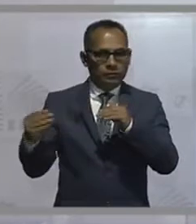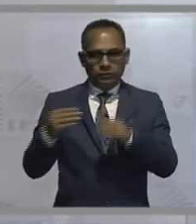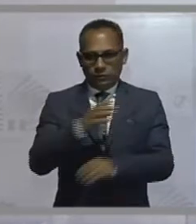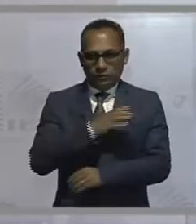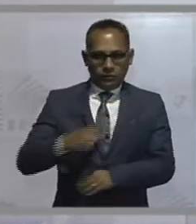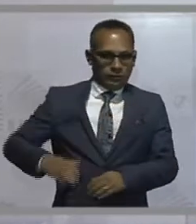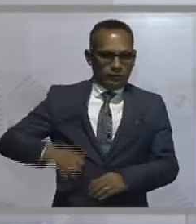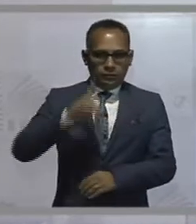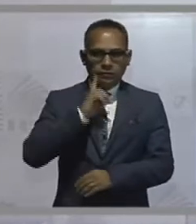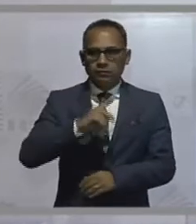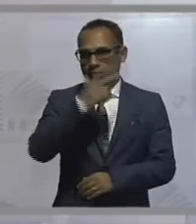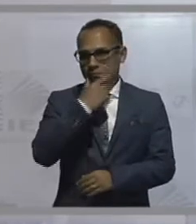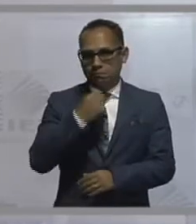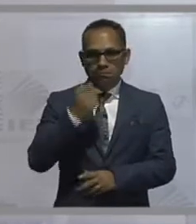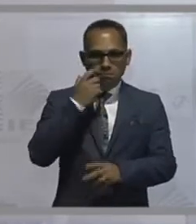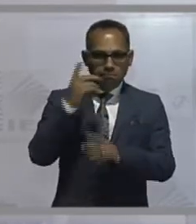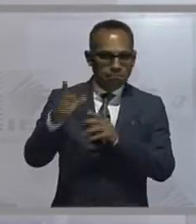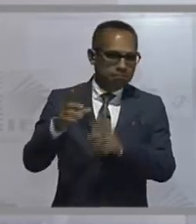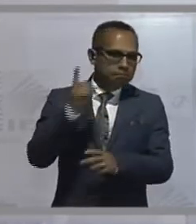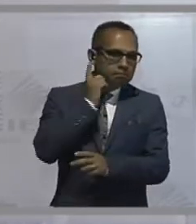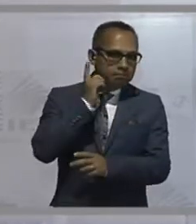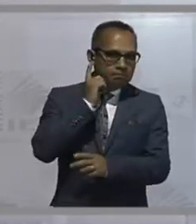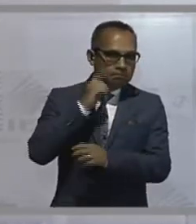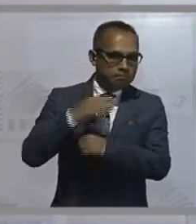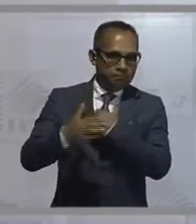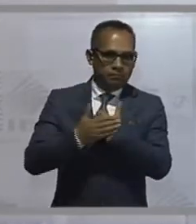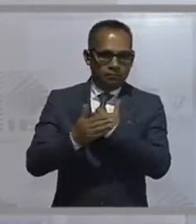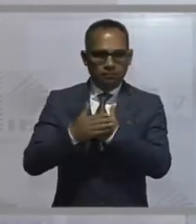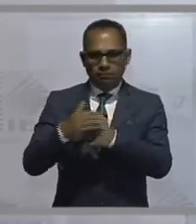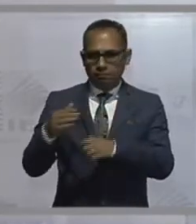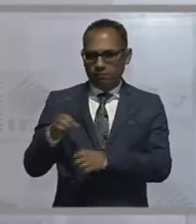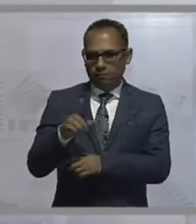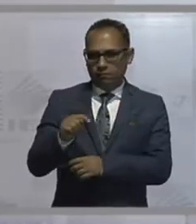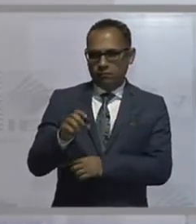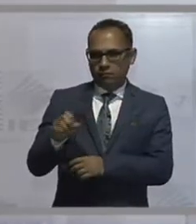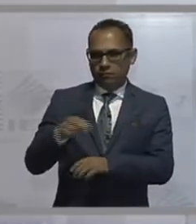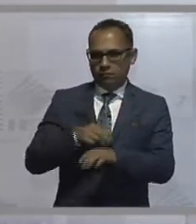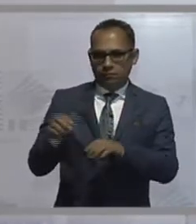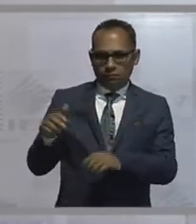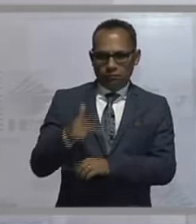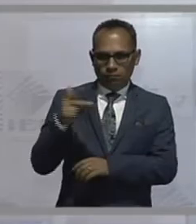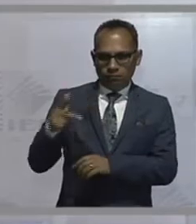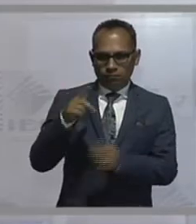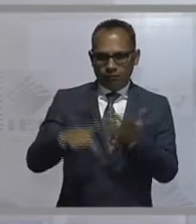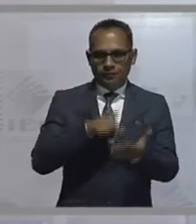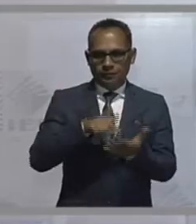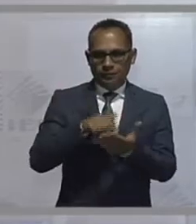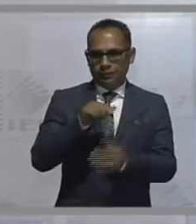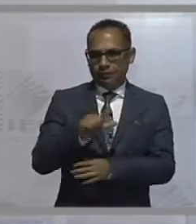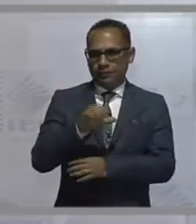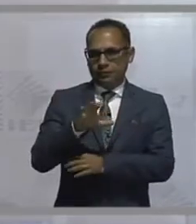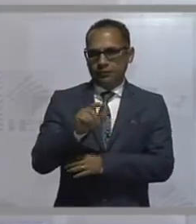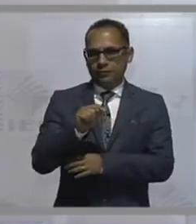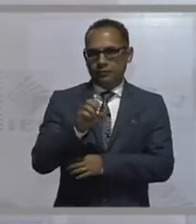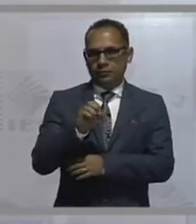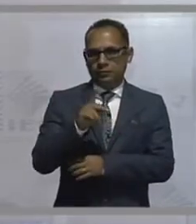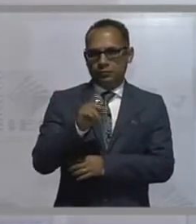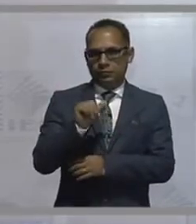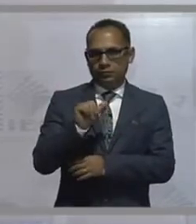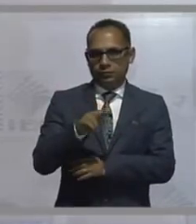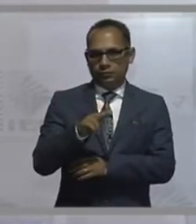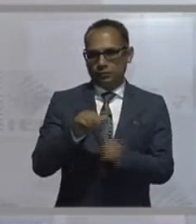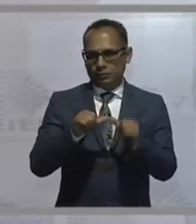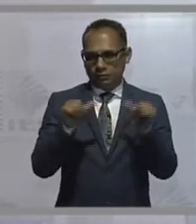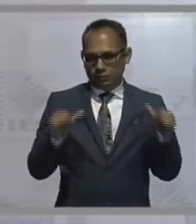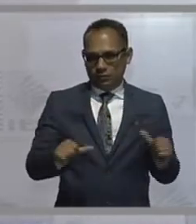candidatos que aspiran a la diputación local por el distrito 8 con cabecera en el municipio de actopan darán a conocer sus propuestas de campaña